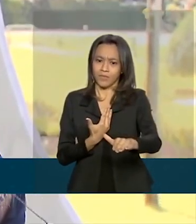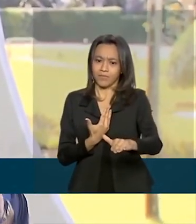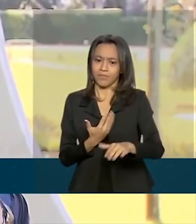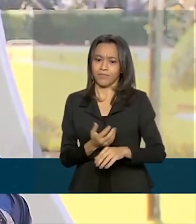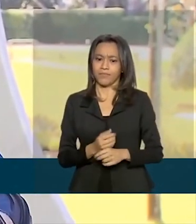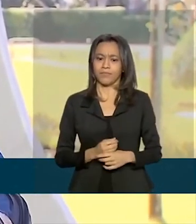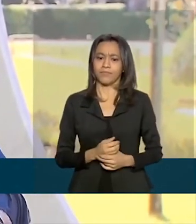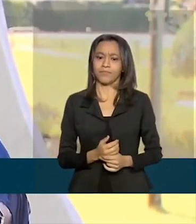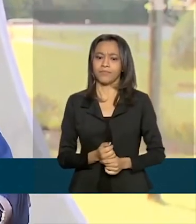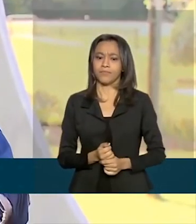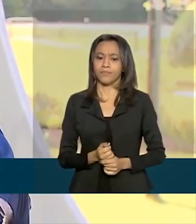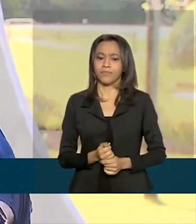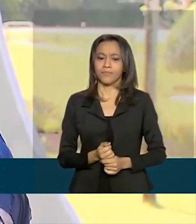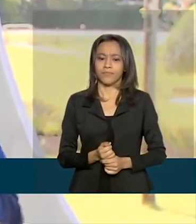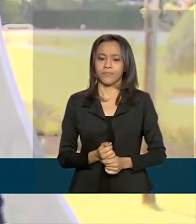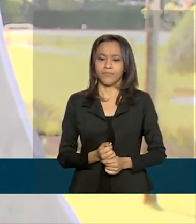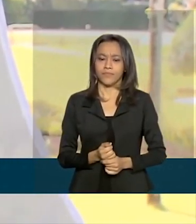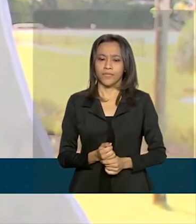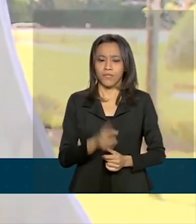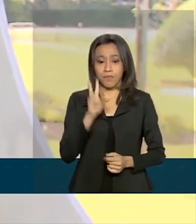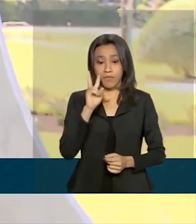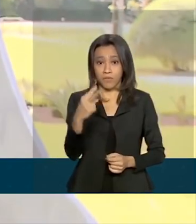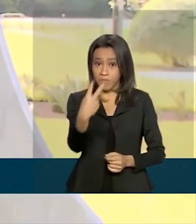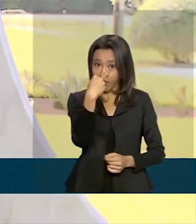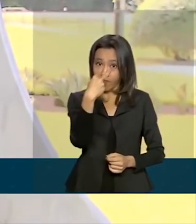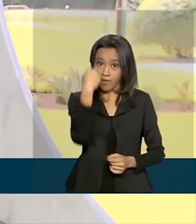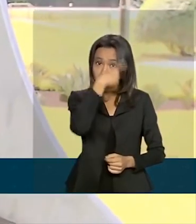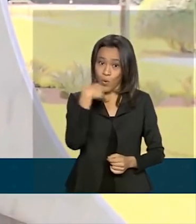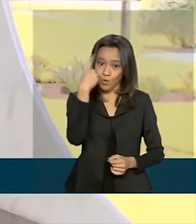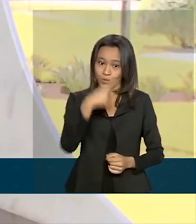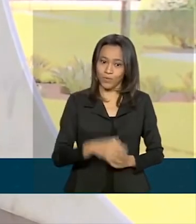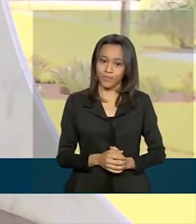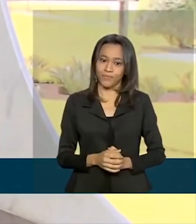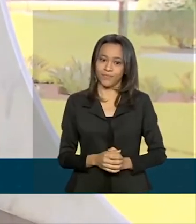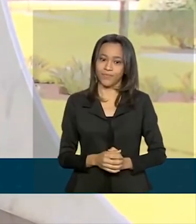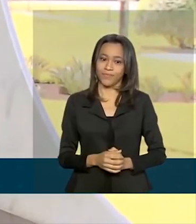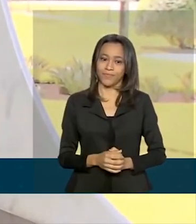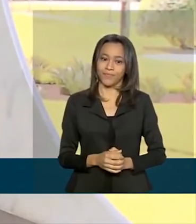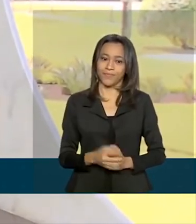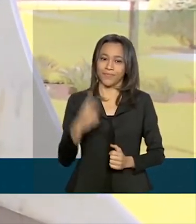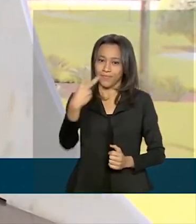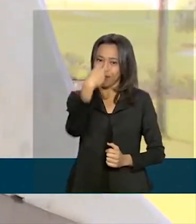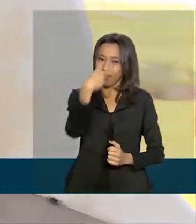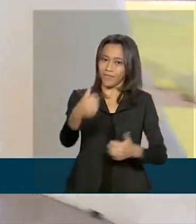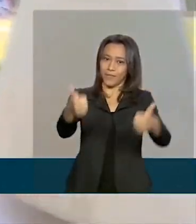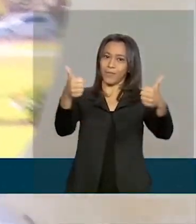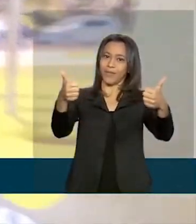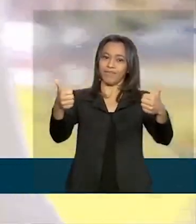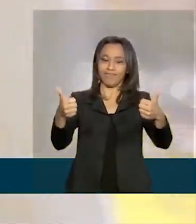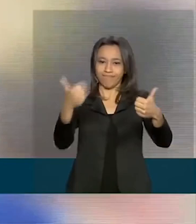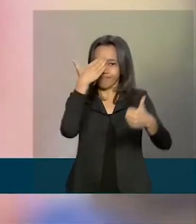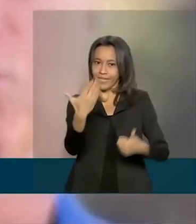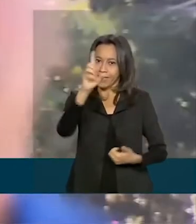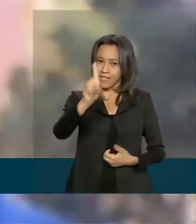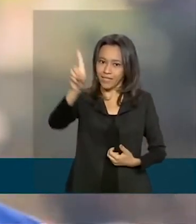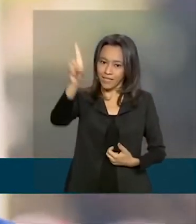máscaras, no coordinó los esfuerzos de confinamiento, chocó con el Ministerio de Salud sobre la